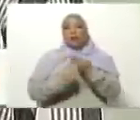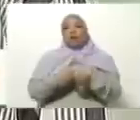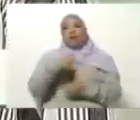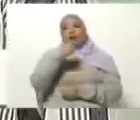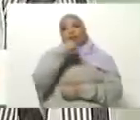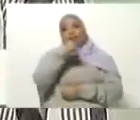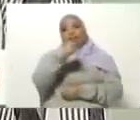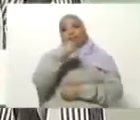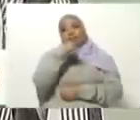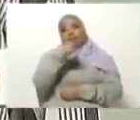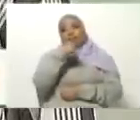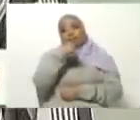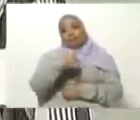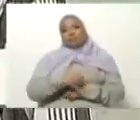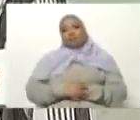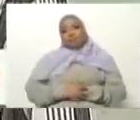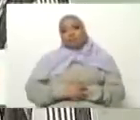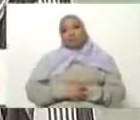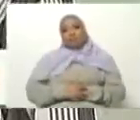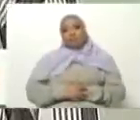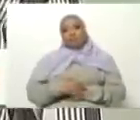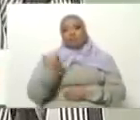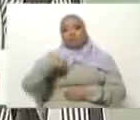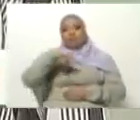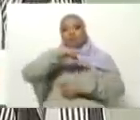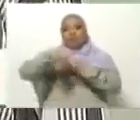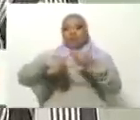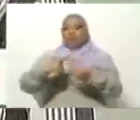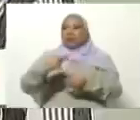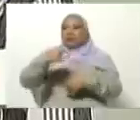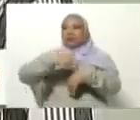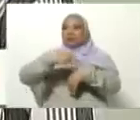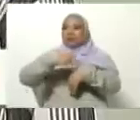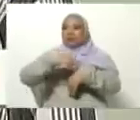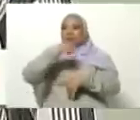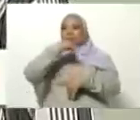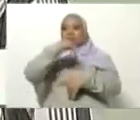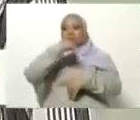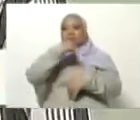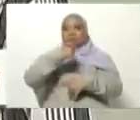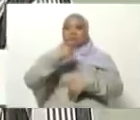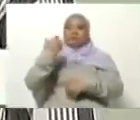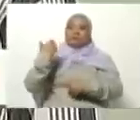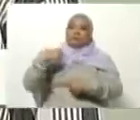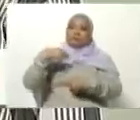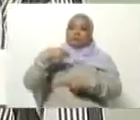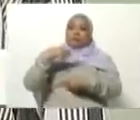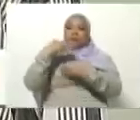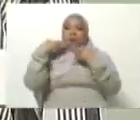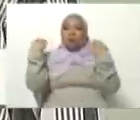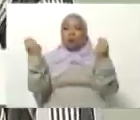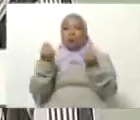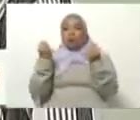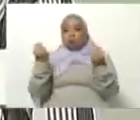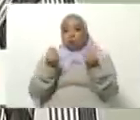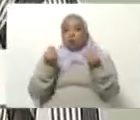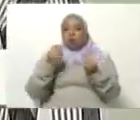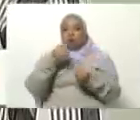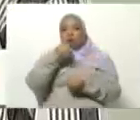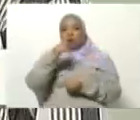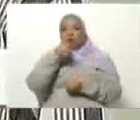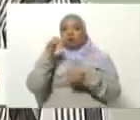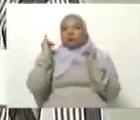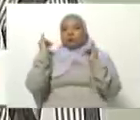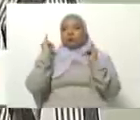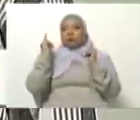para sacar al presidente de la República del poder. En esta oportunidad habló acerca de la firma